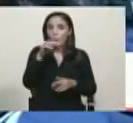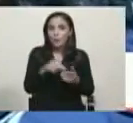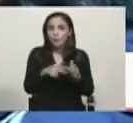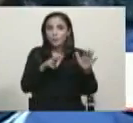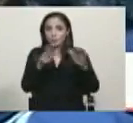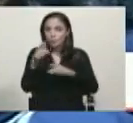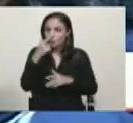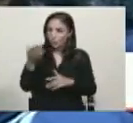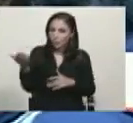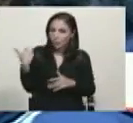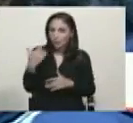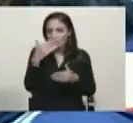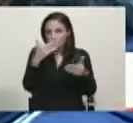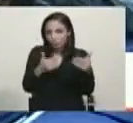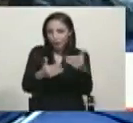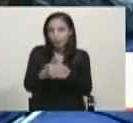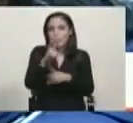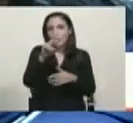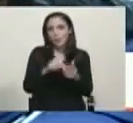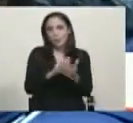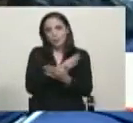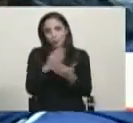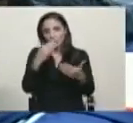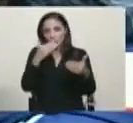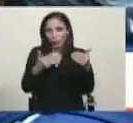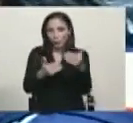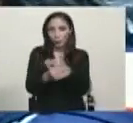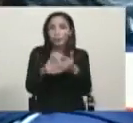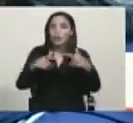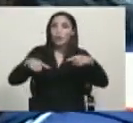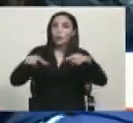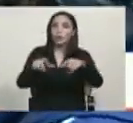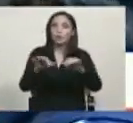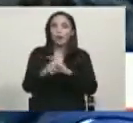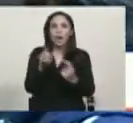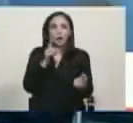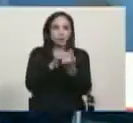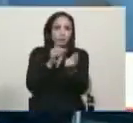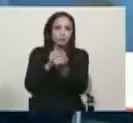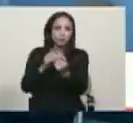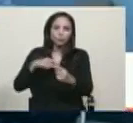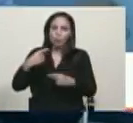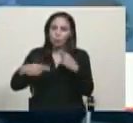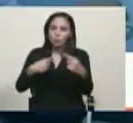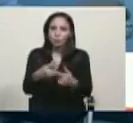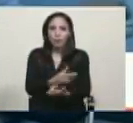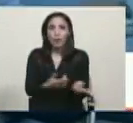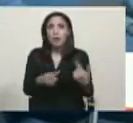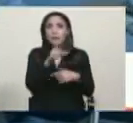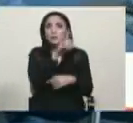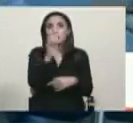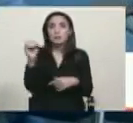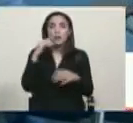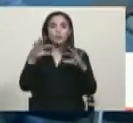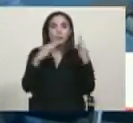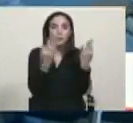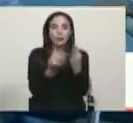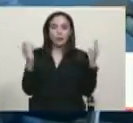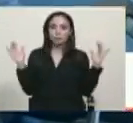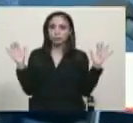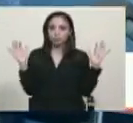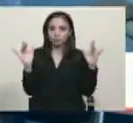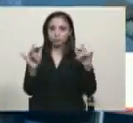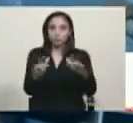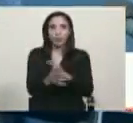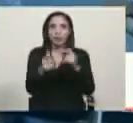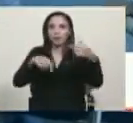2018 y lo que va del año 2019. Este es un centro que atiende diariamente cerca de 100 familias. Esto solo lo puede